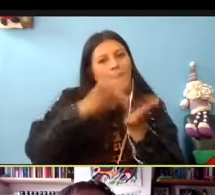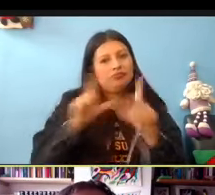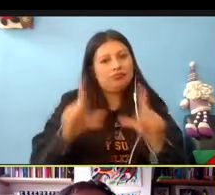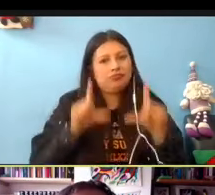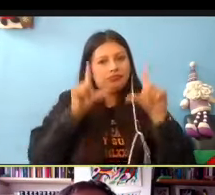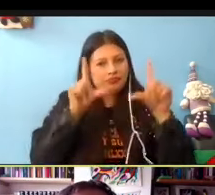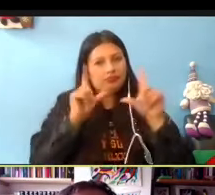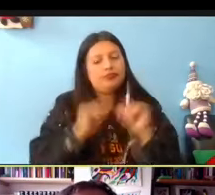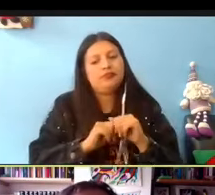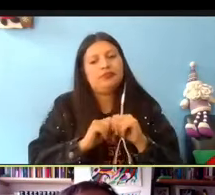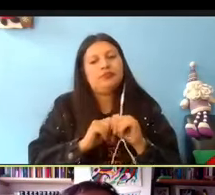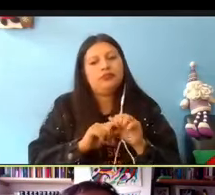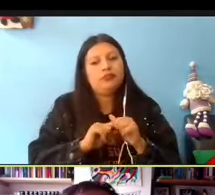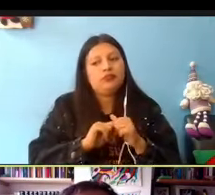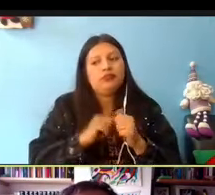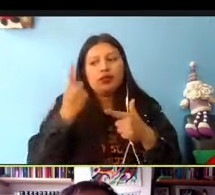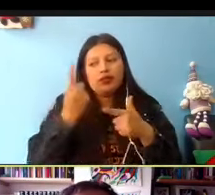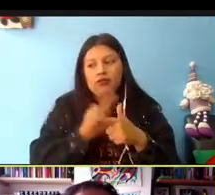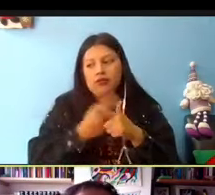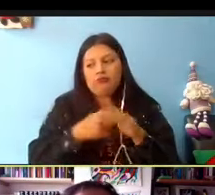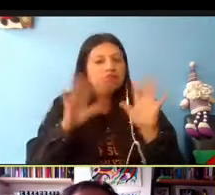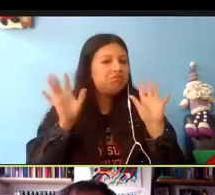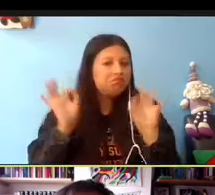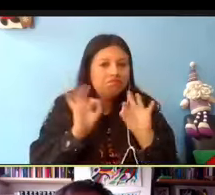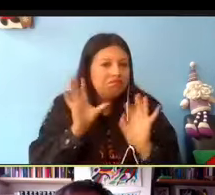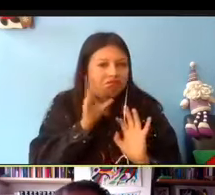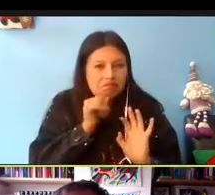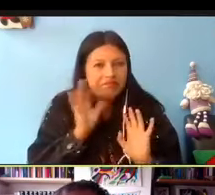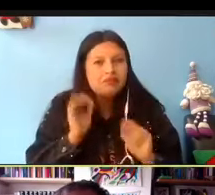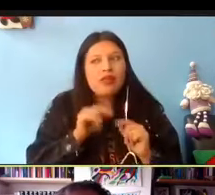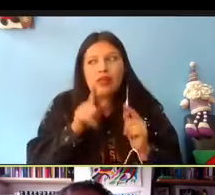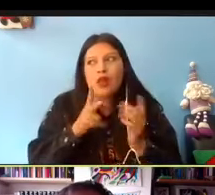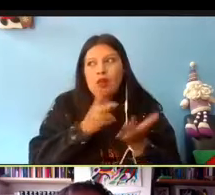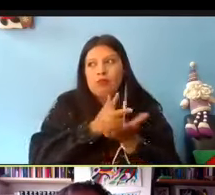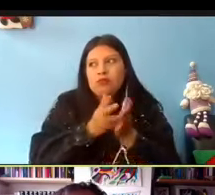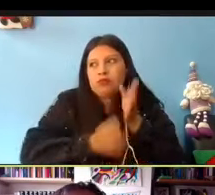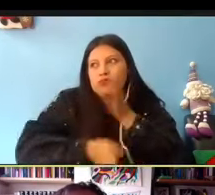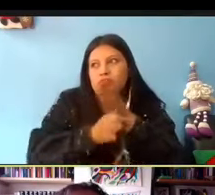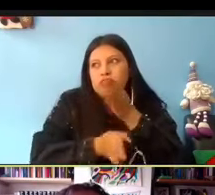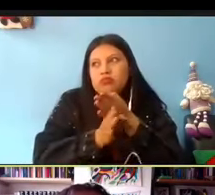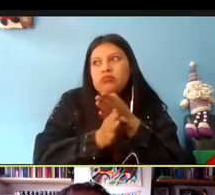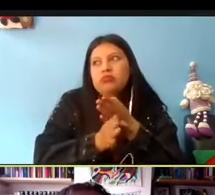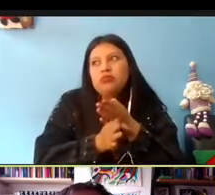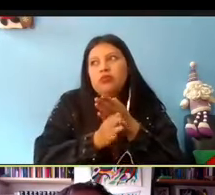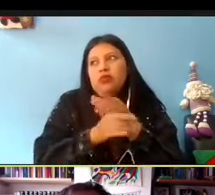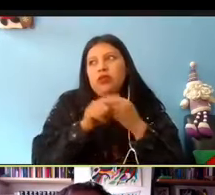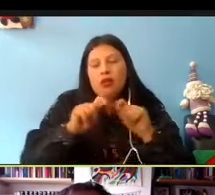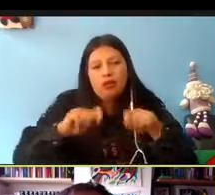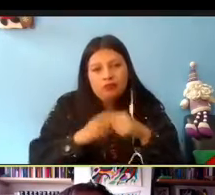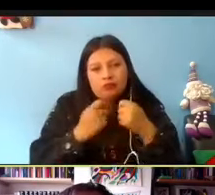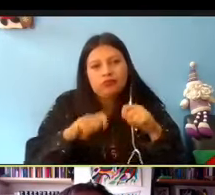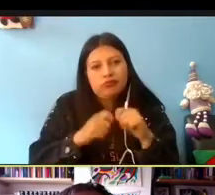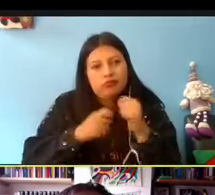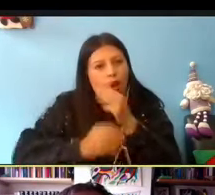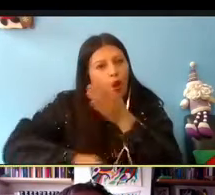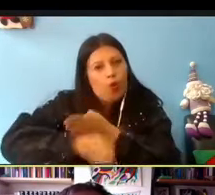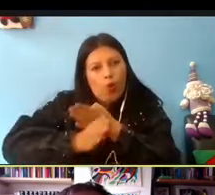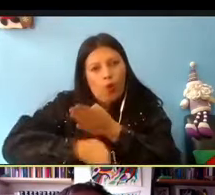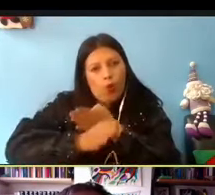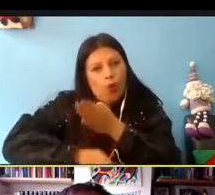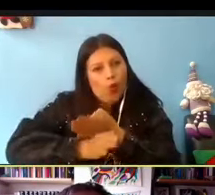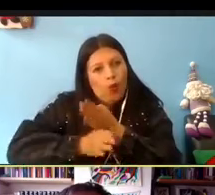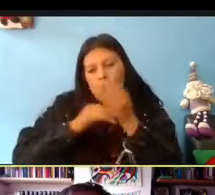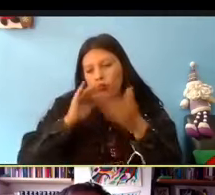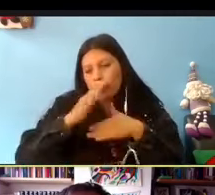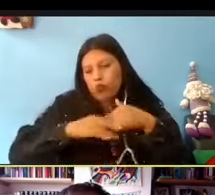encuentro. Entonces pues nada, digamos que el camino sigue y el tejido se seguirá